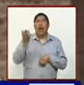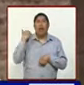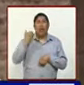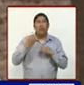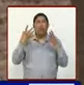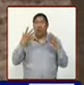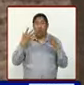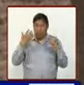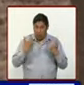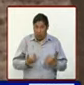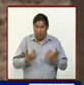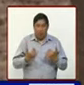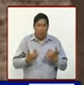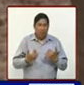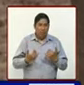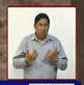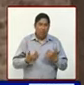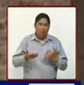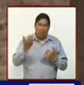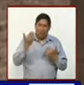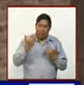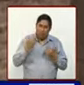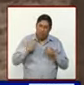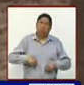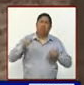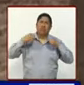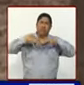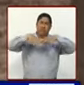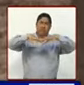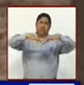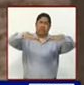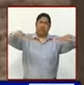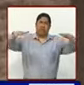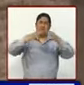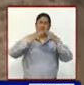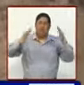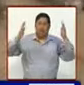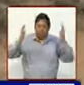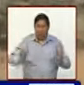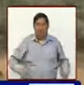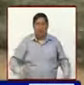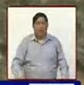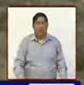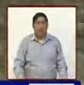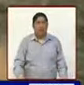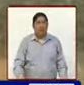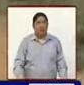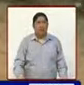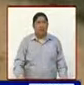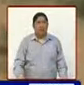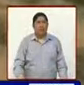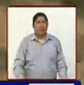ahora, pero sembradíos nomás era, en anterior, ahora sí nos ha atacado a las viviendas.